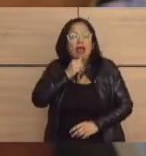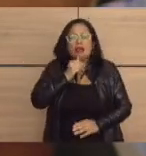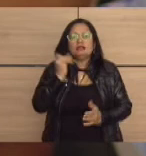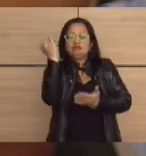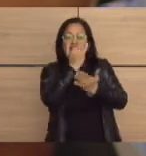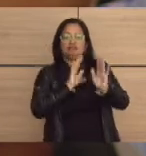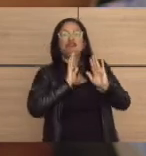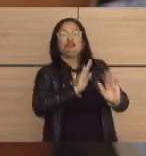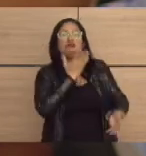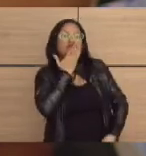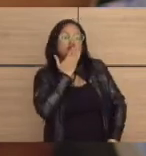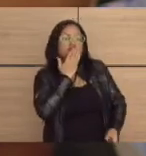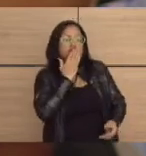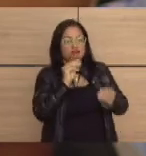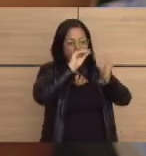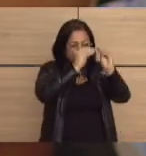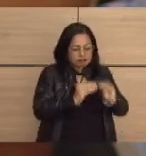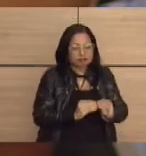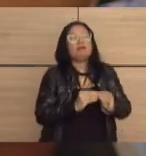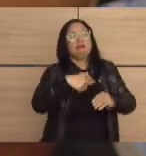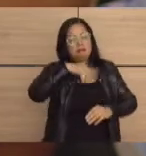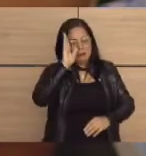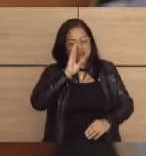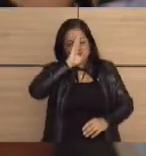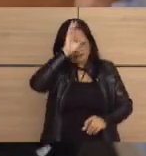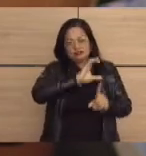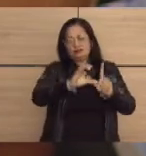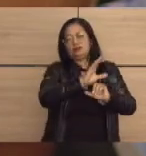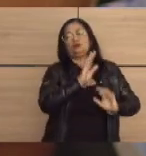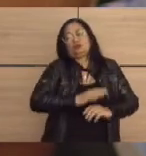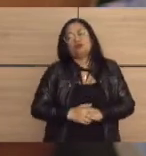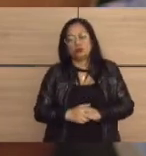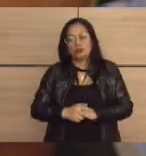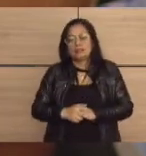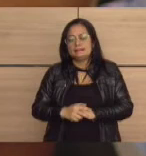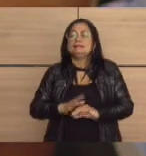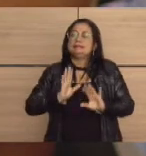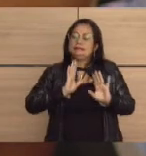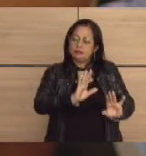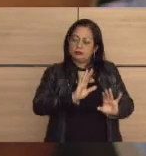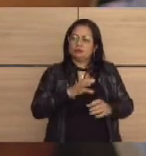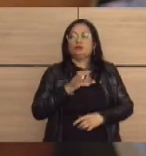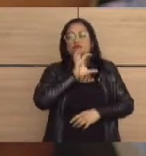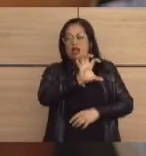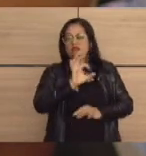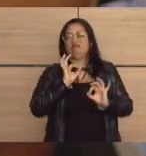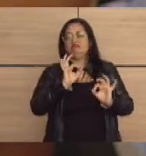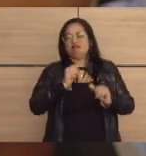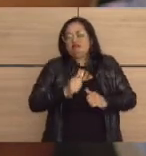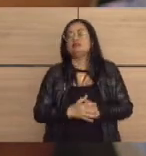temprano consideraron a esos héroes indígenas pilares de su nacionalidad.